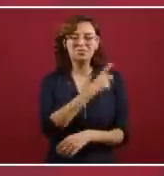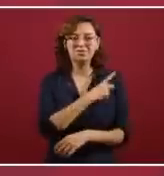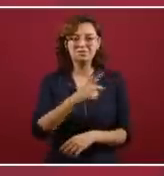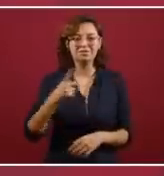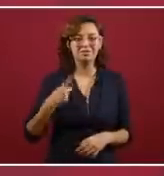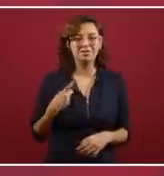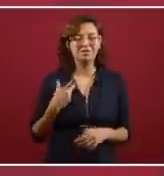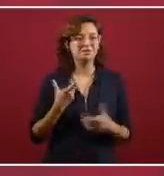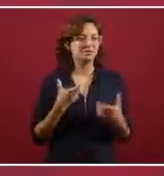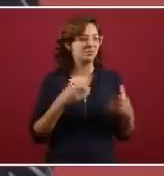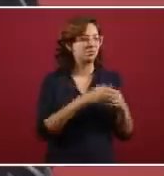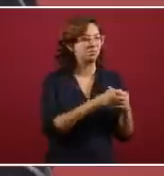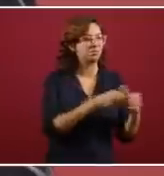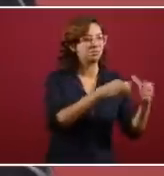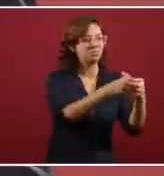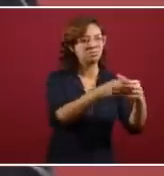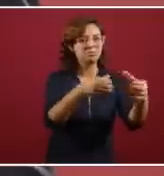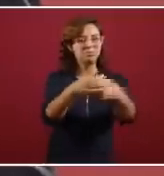sectores,